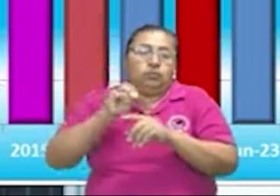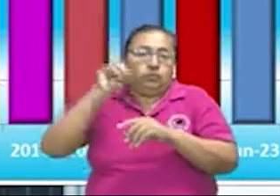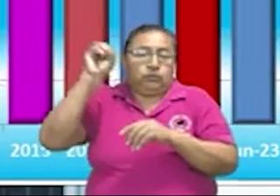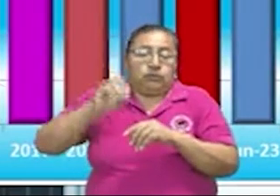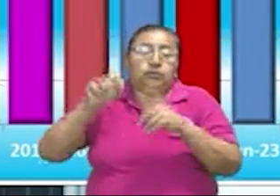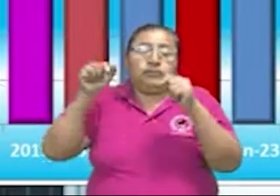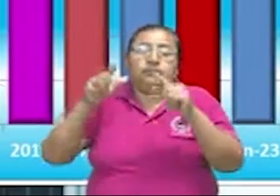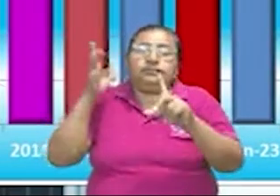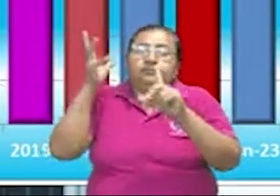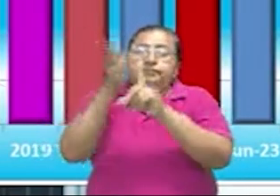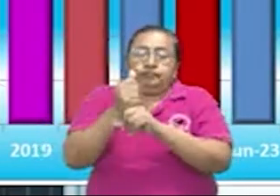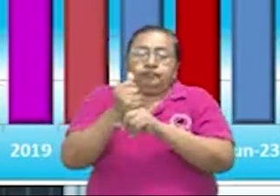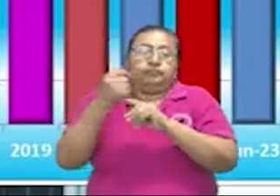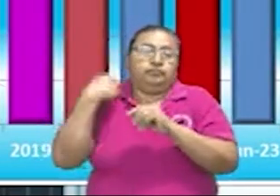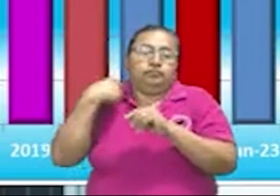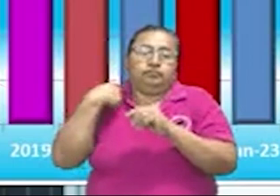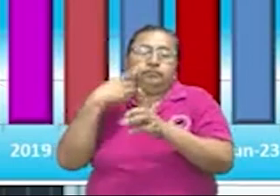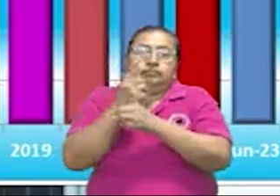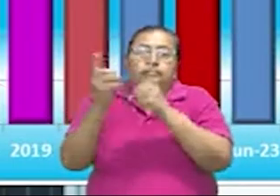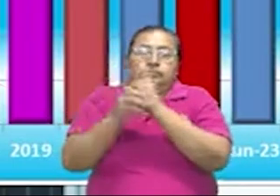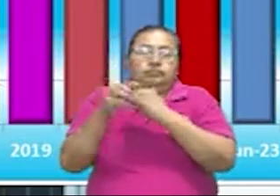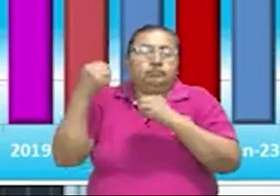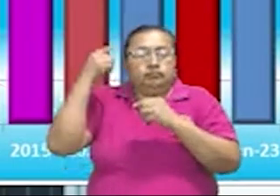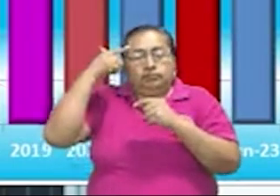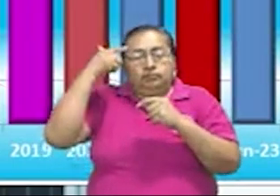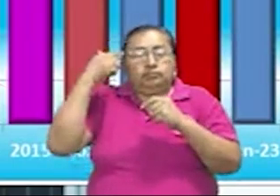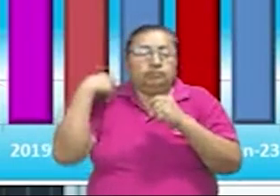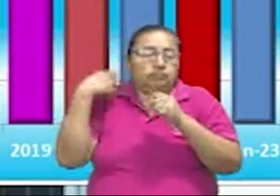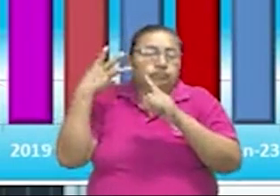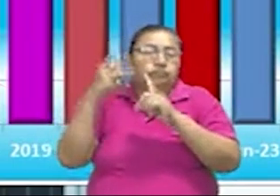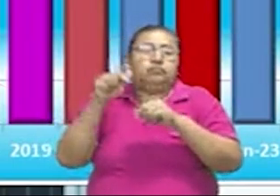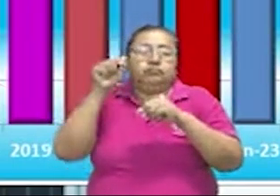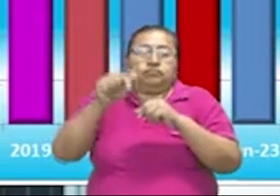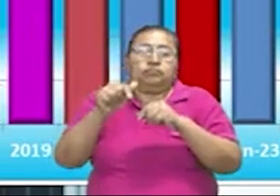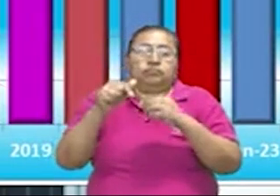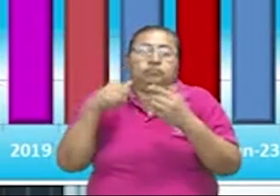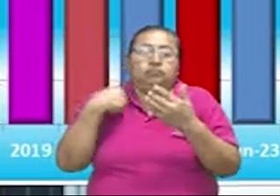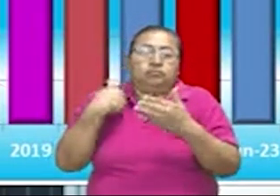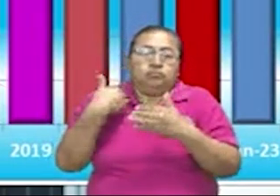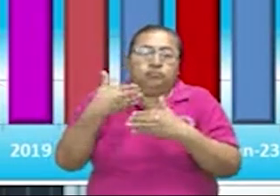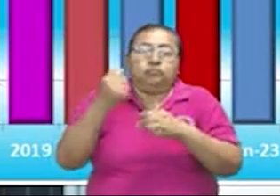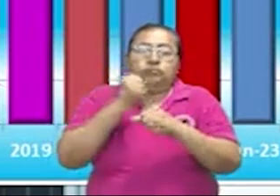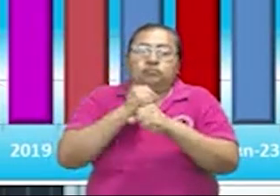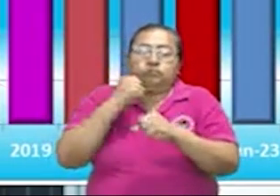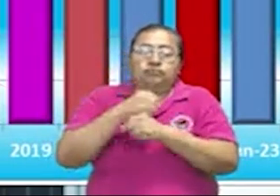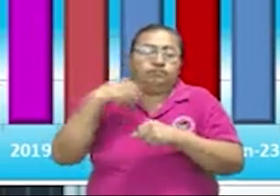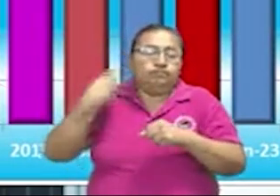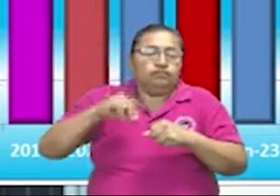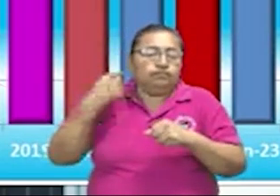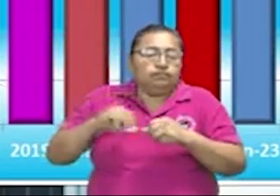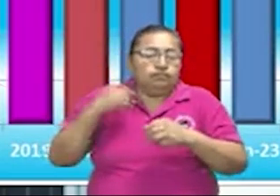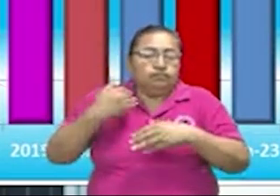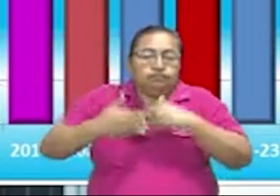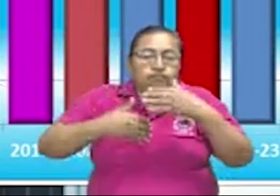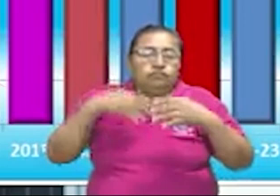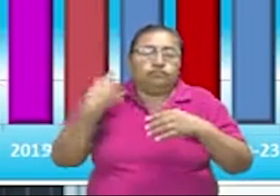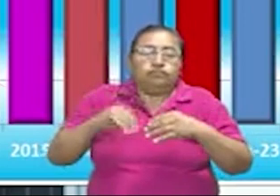de Energía, en la que destacó los grandes avances en la cobertura eléctrica a nivel nacional, que pasó